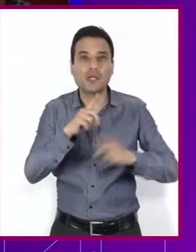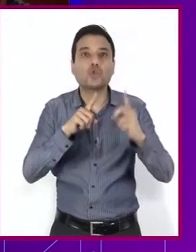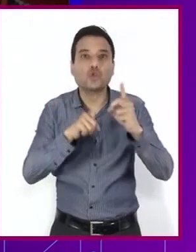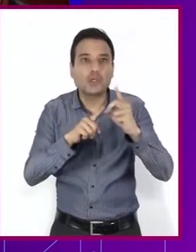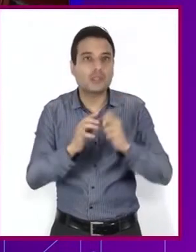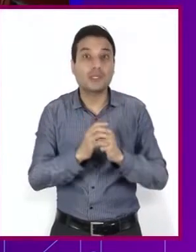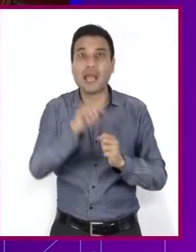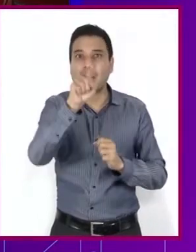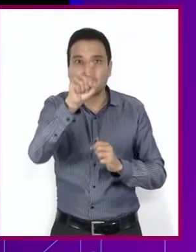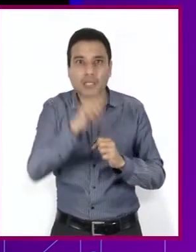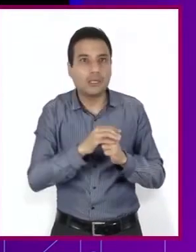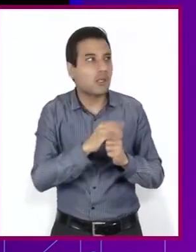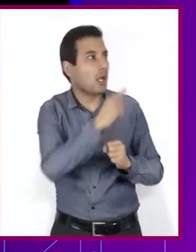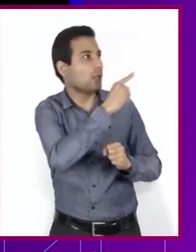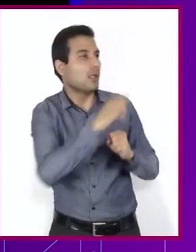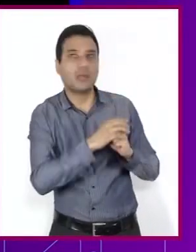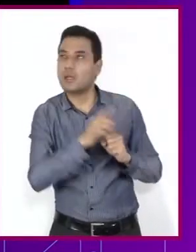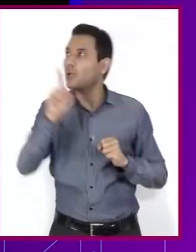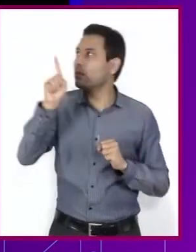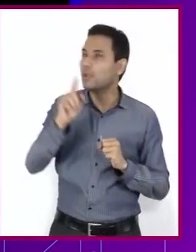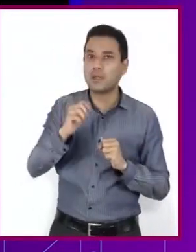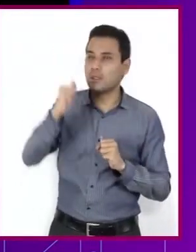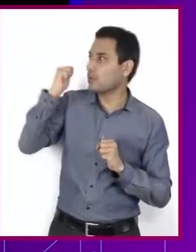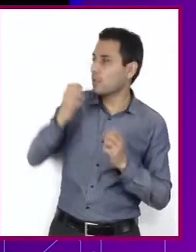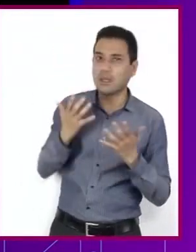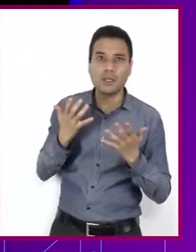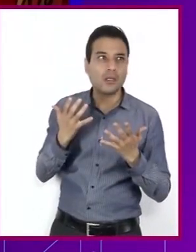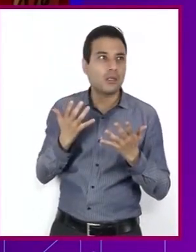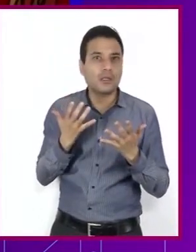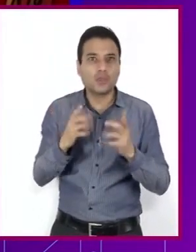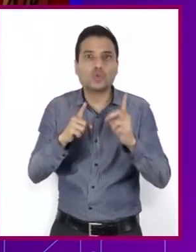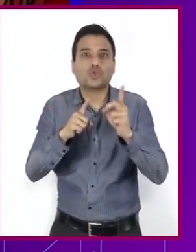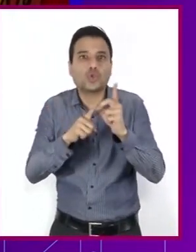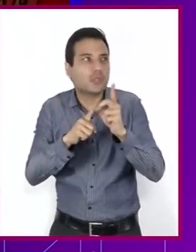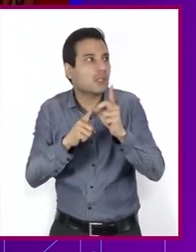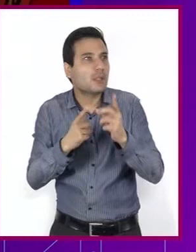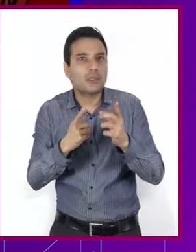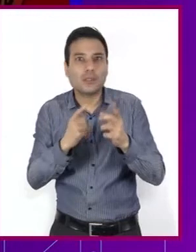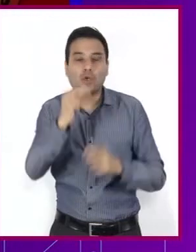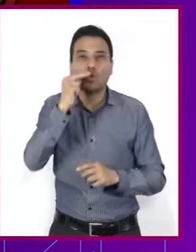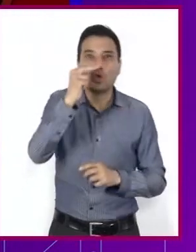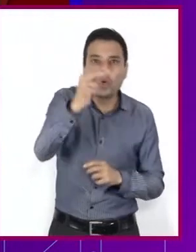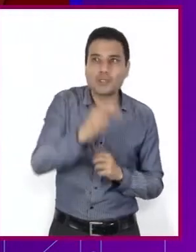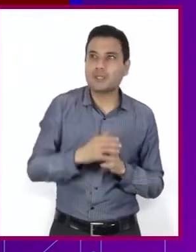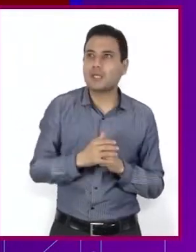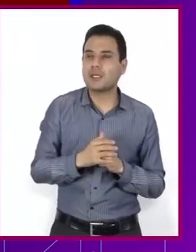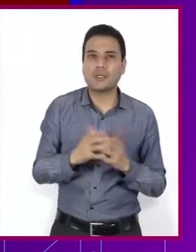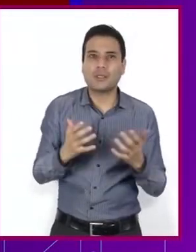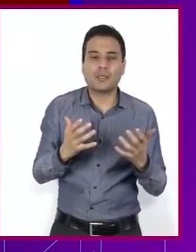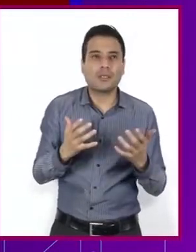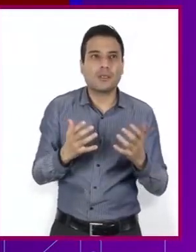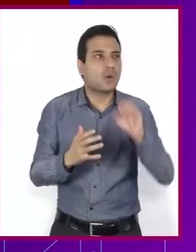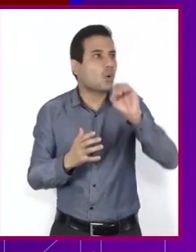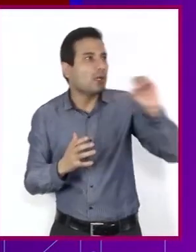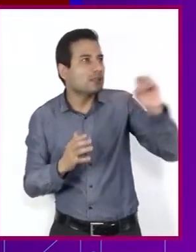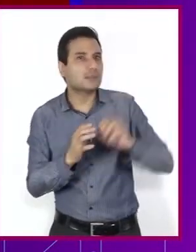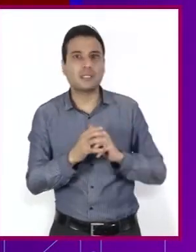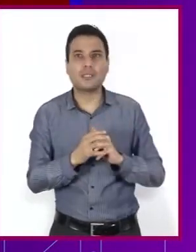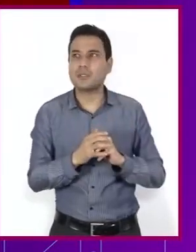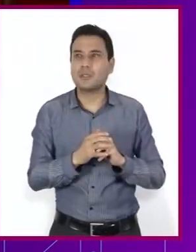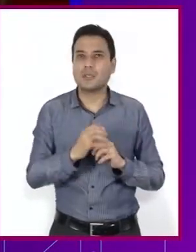sol. Unos lo hicieron hacia el norte, otros hacia occidente, otros hacia el